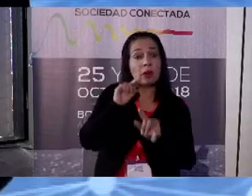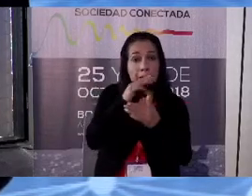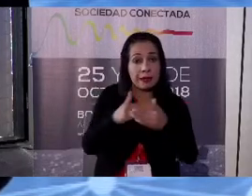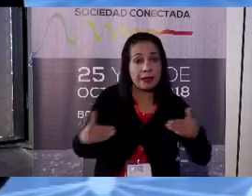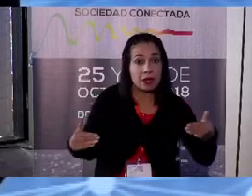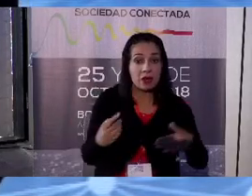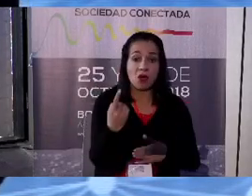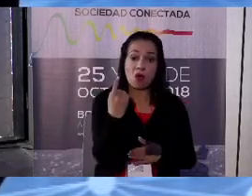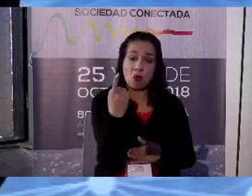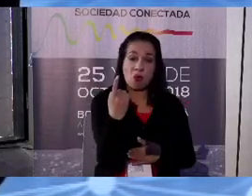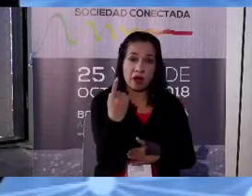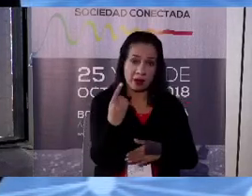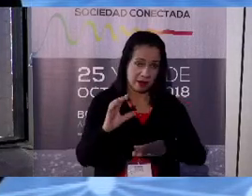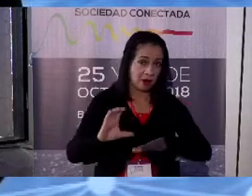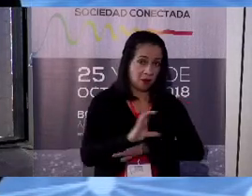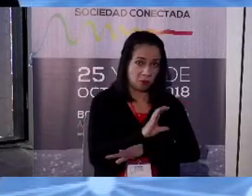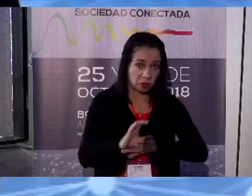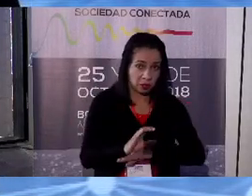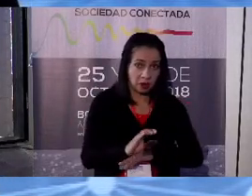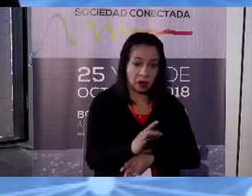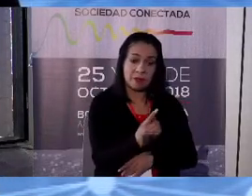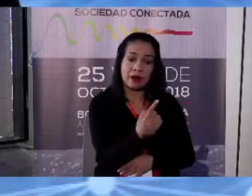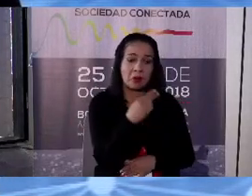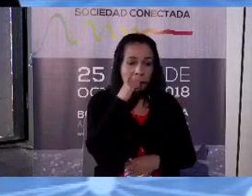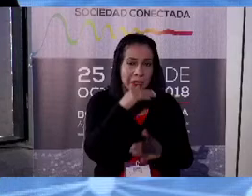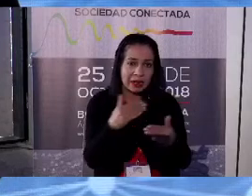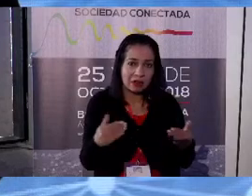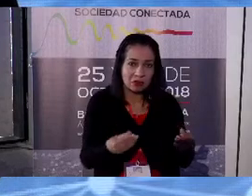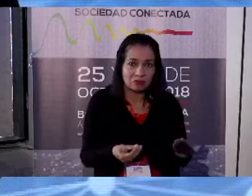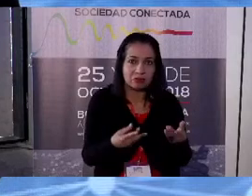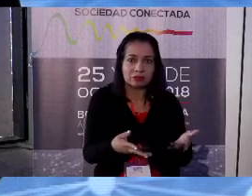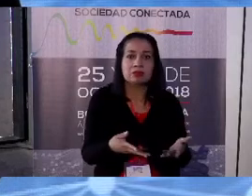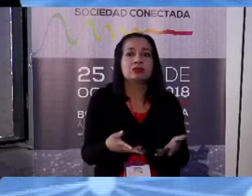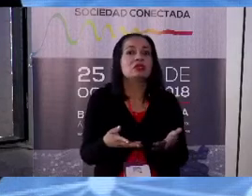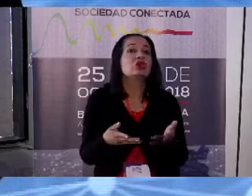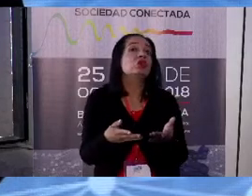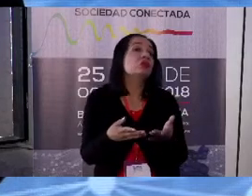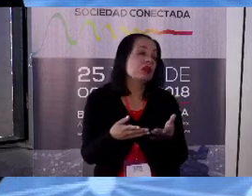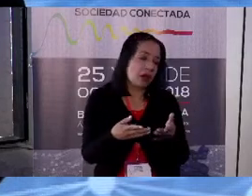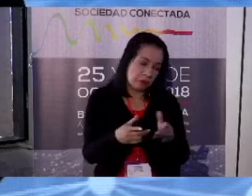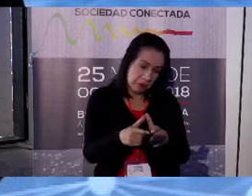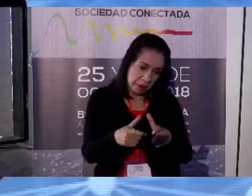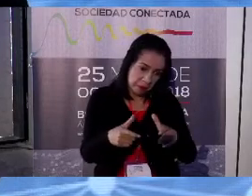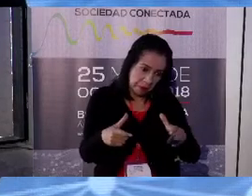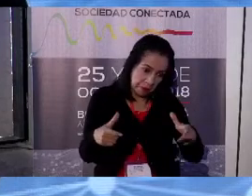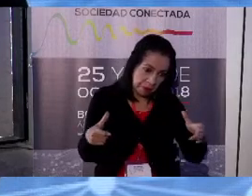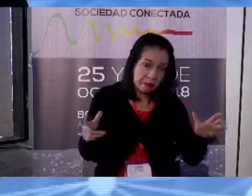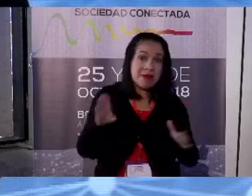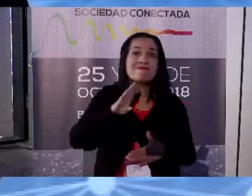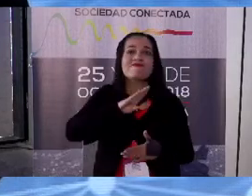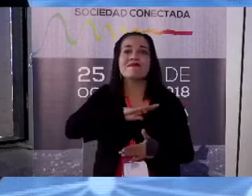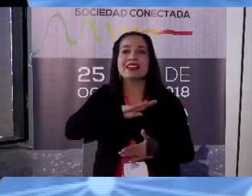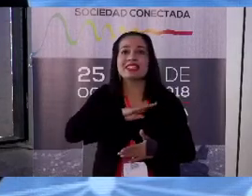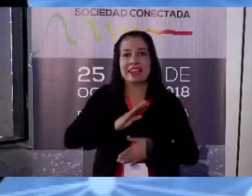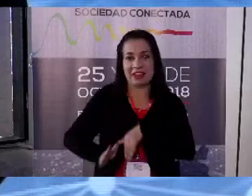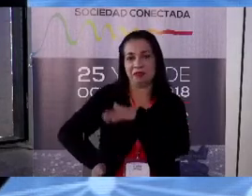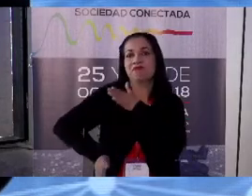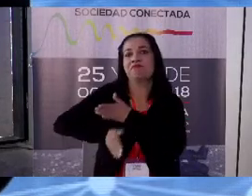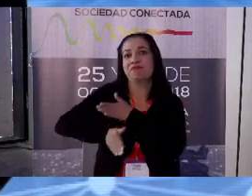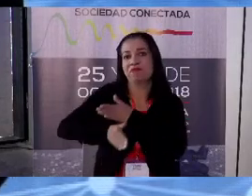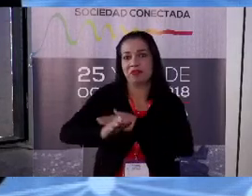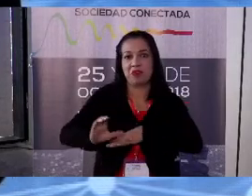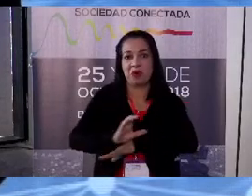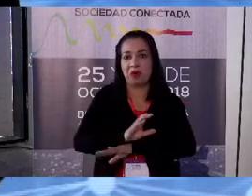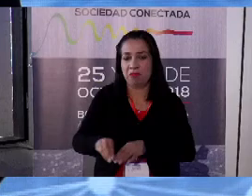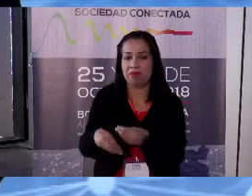en edad escolar eso se expandió a secundario eso era el plan seival y sigue siendo el